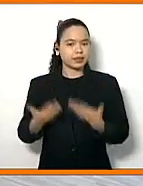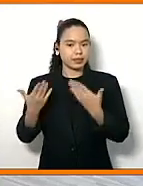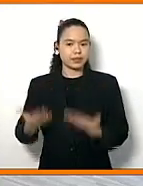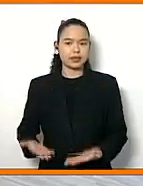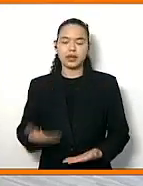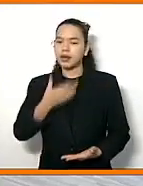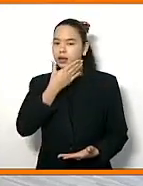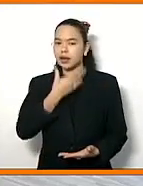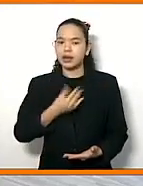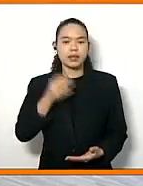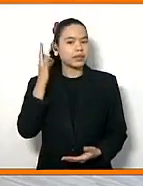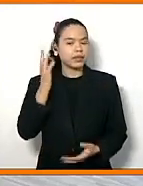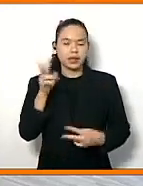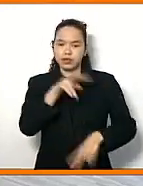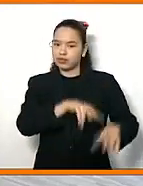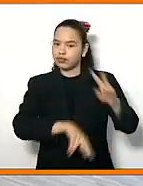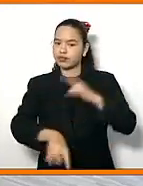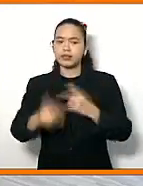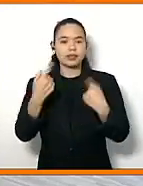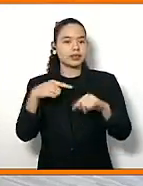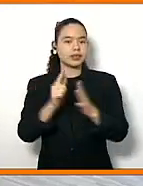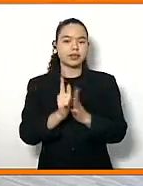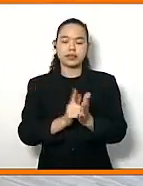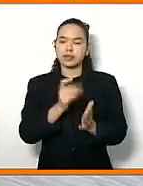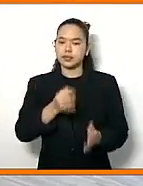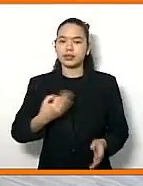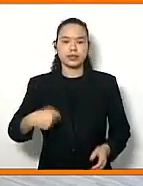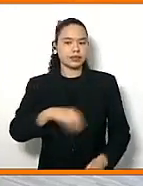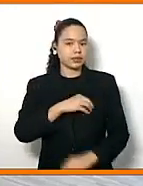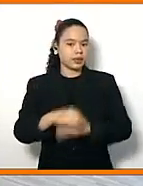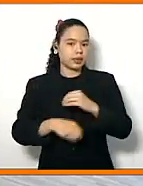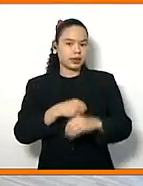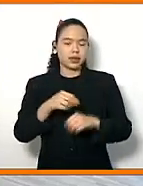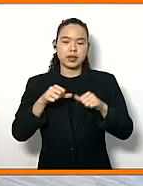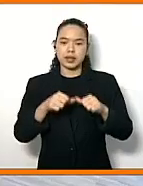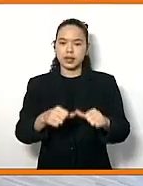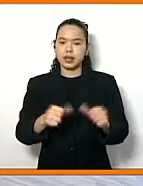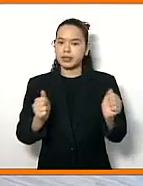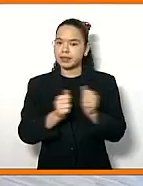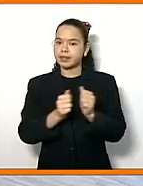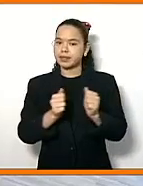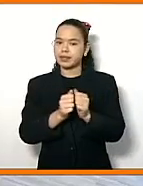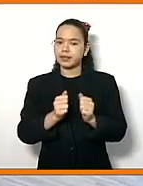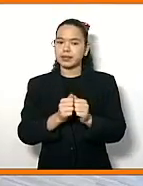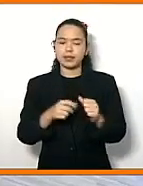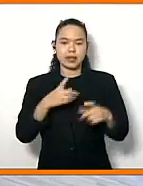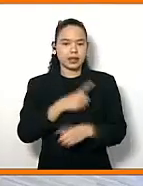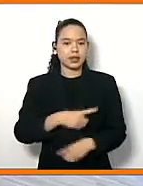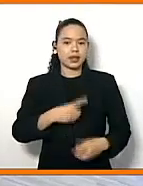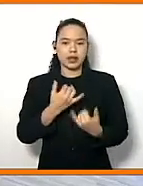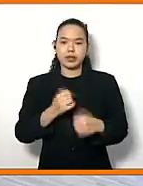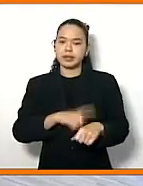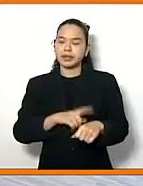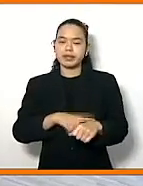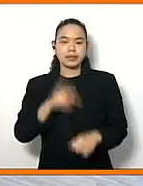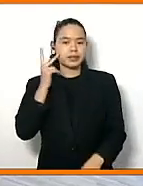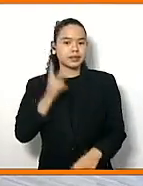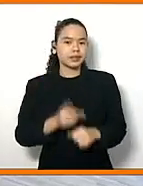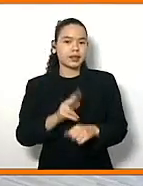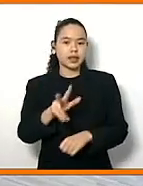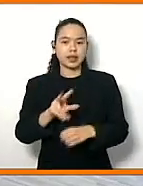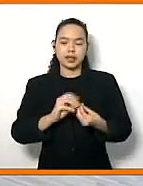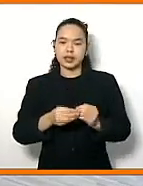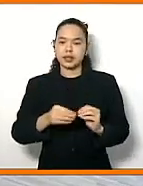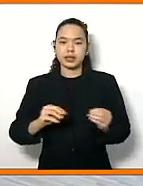nuestro auditor y notario que están para certificar cada uno de nuestros sorteos y siempre nos acompañan en la diversión. Llegó el momento de conocer esos